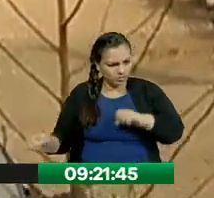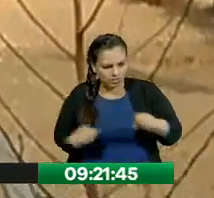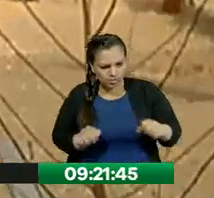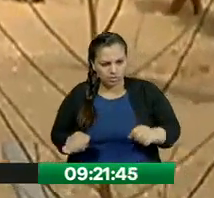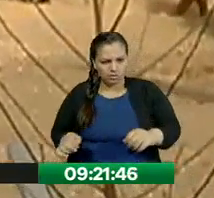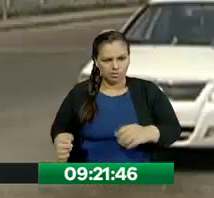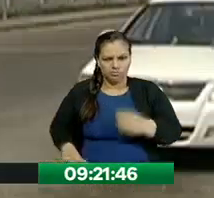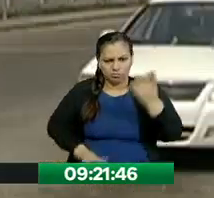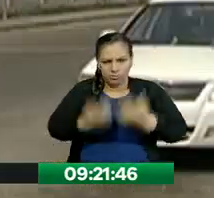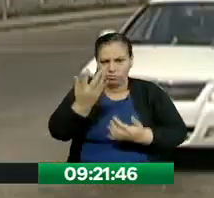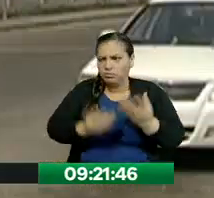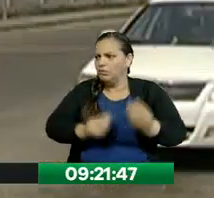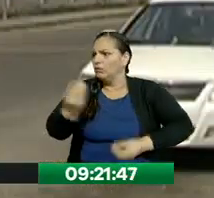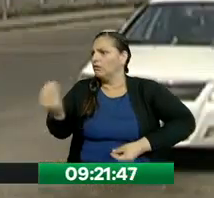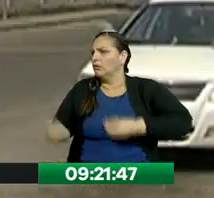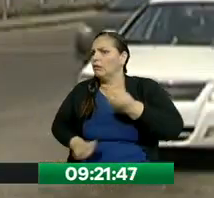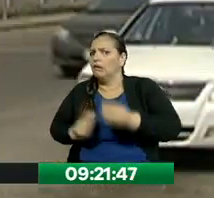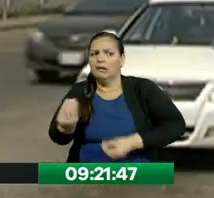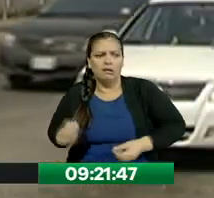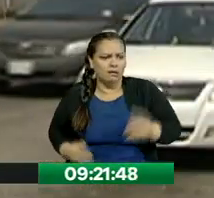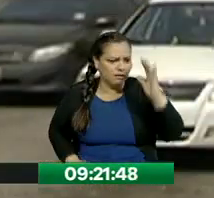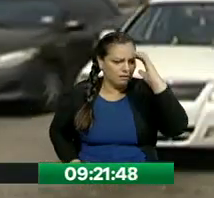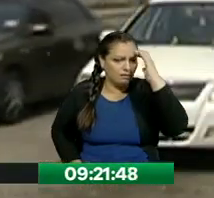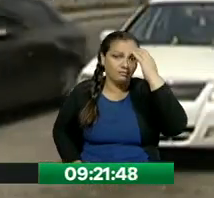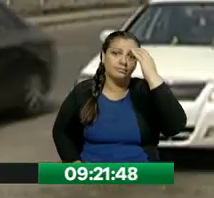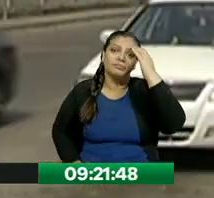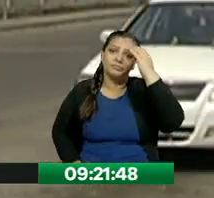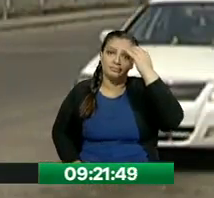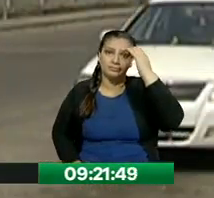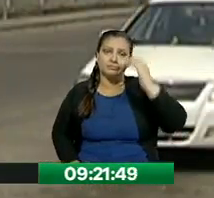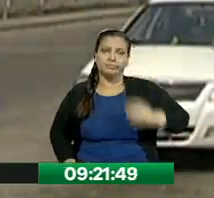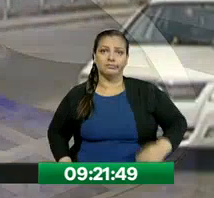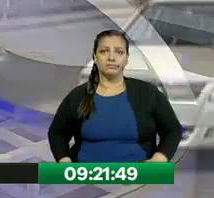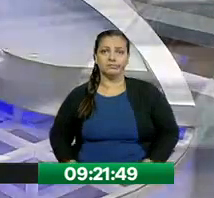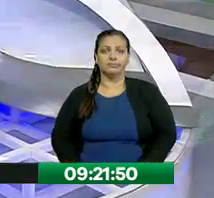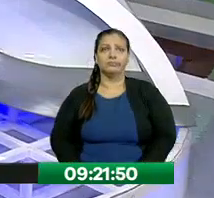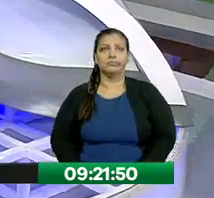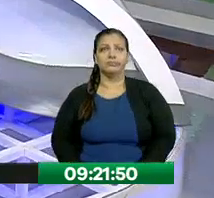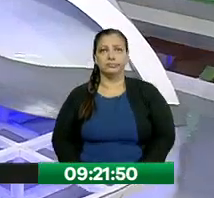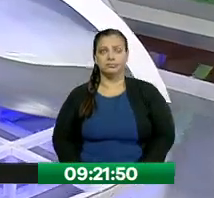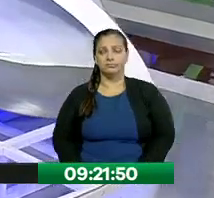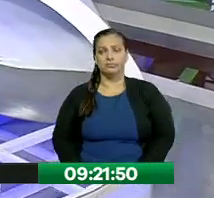alguna adversidad, informó Adriana Peralta.